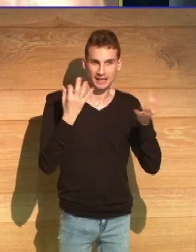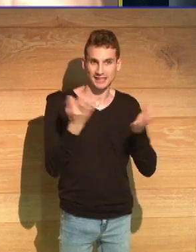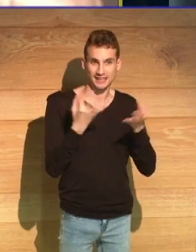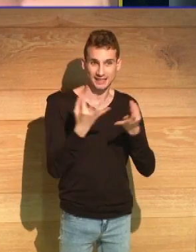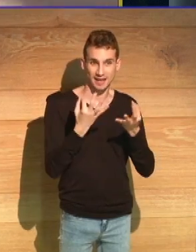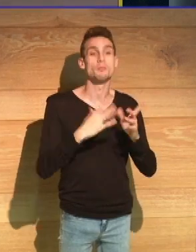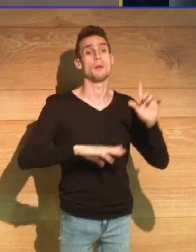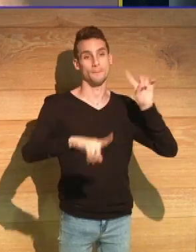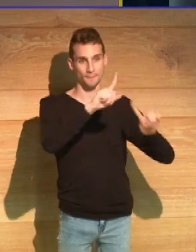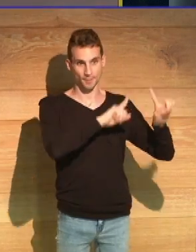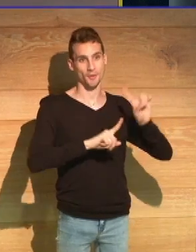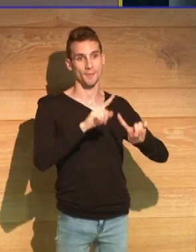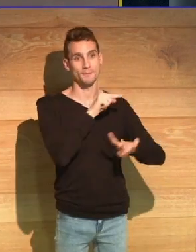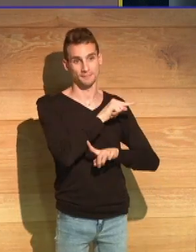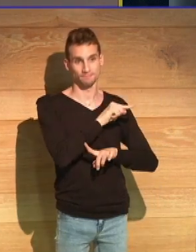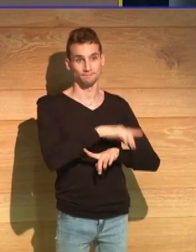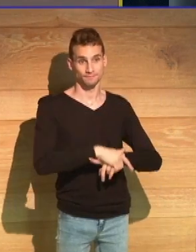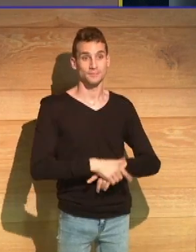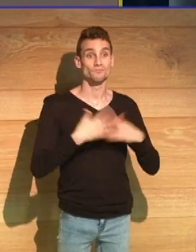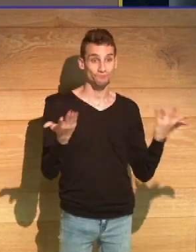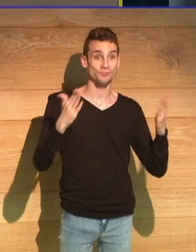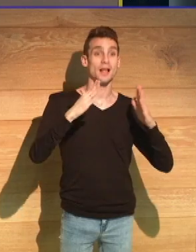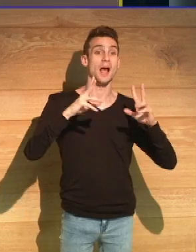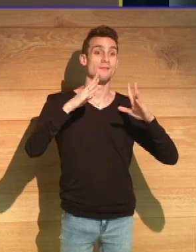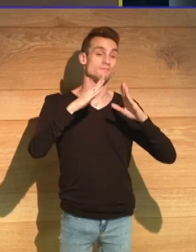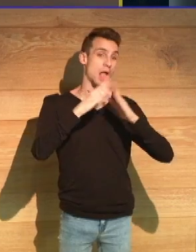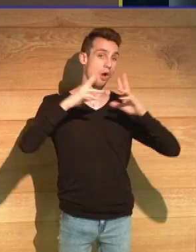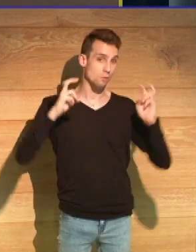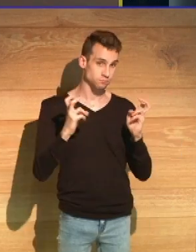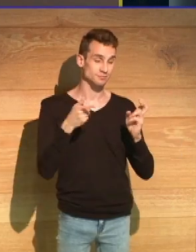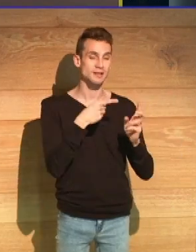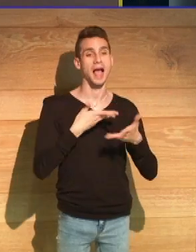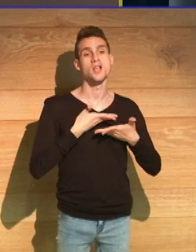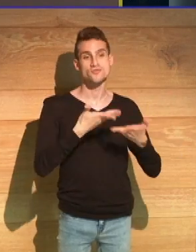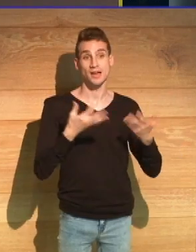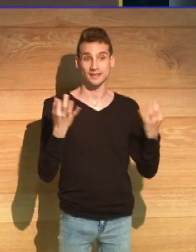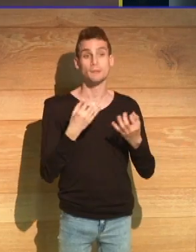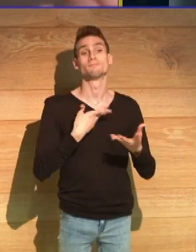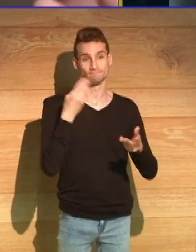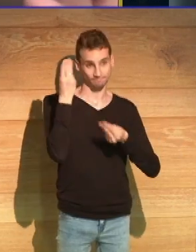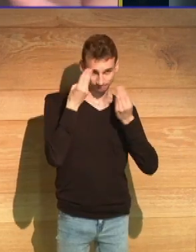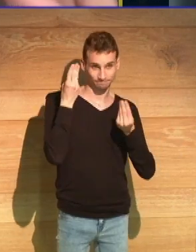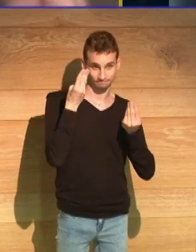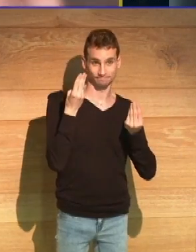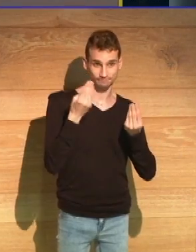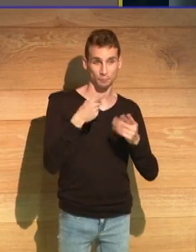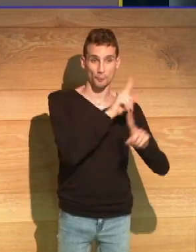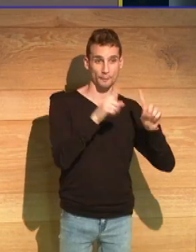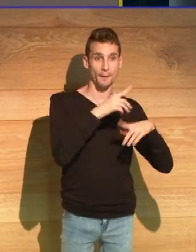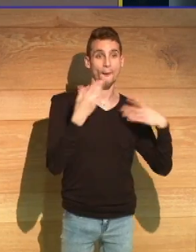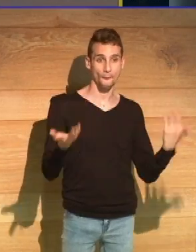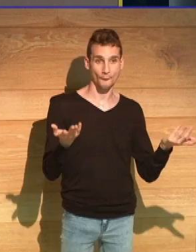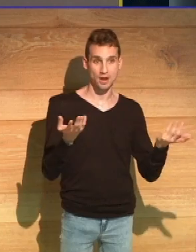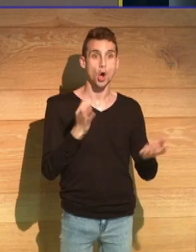en el problema. Y pues claro, la cuarentena ayudó un poquito con eso para ver, eso